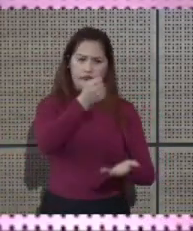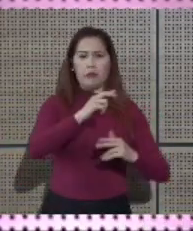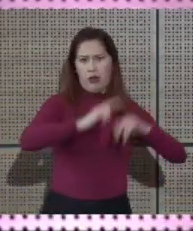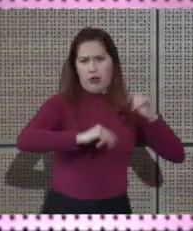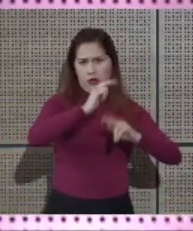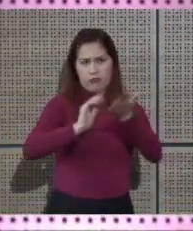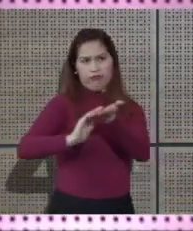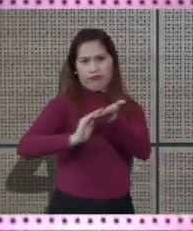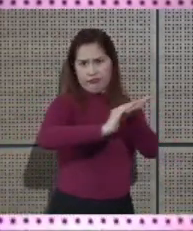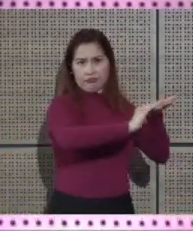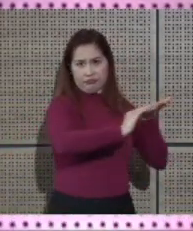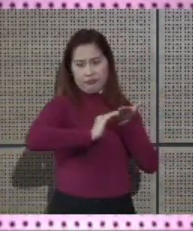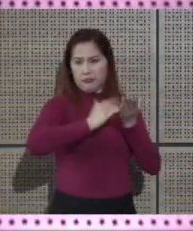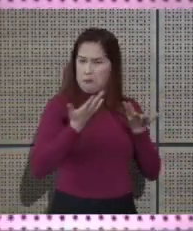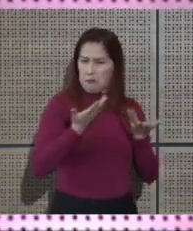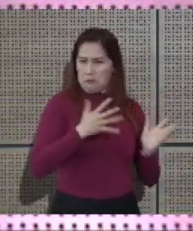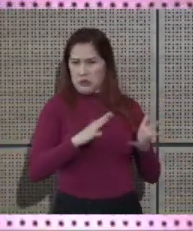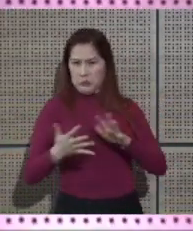estamos hablando de inversión pública.